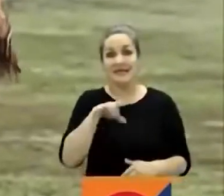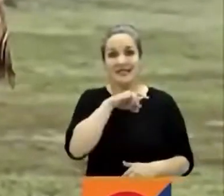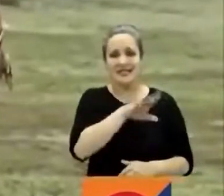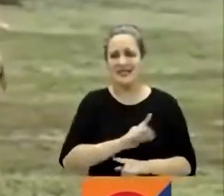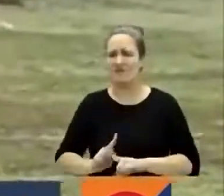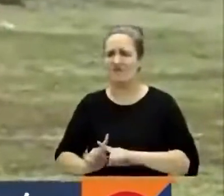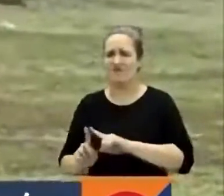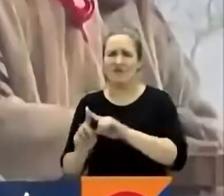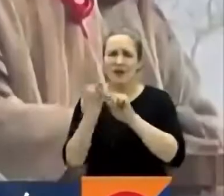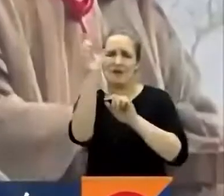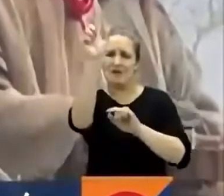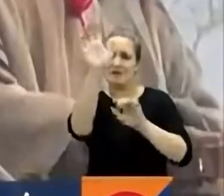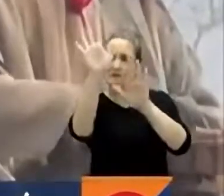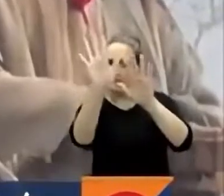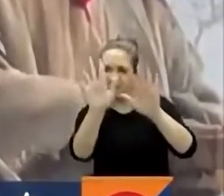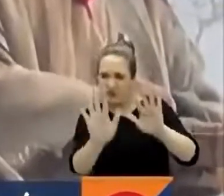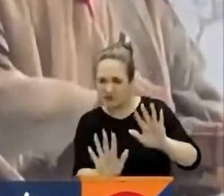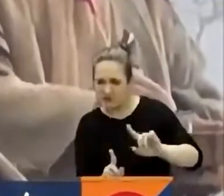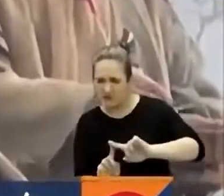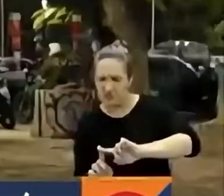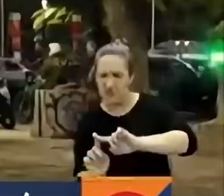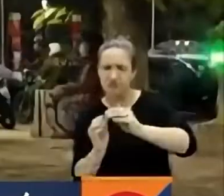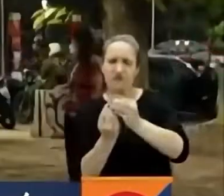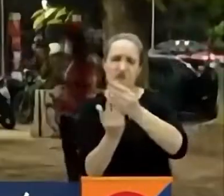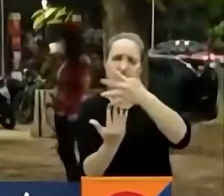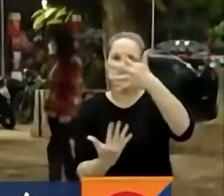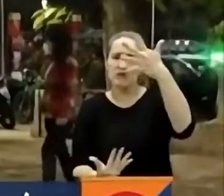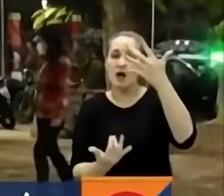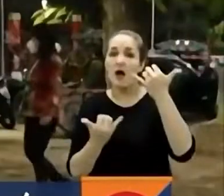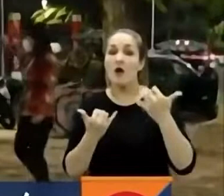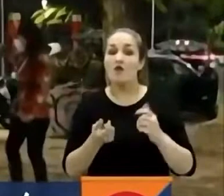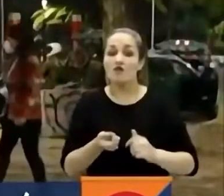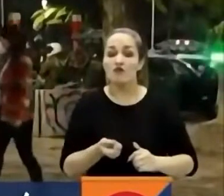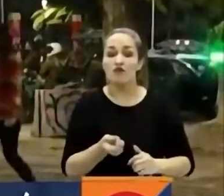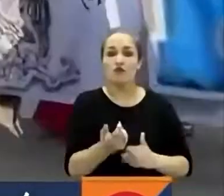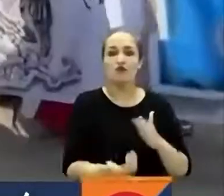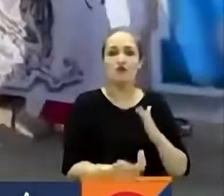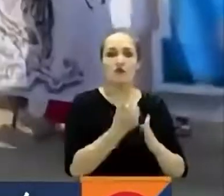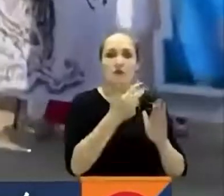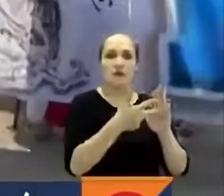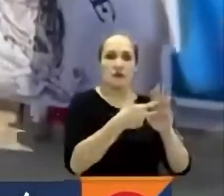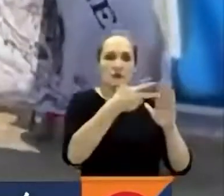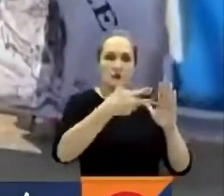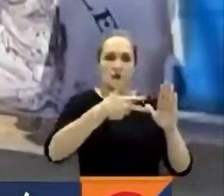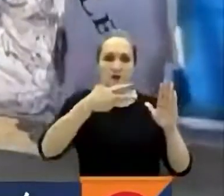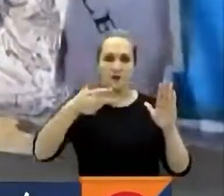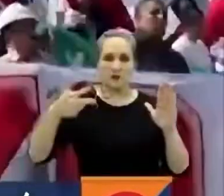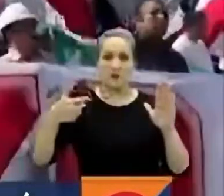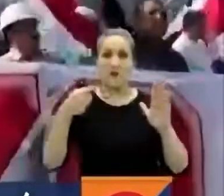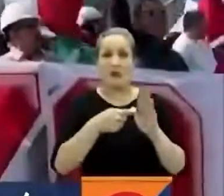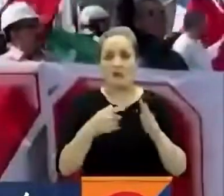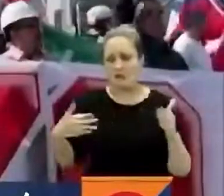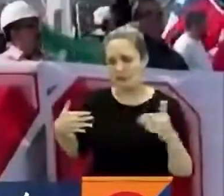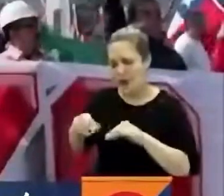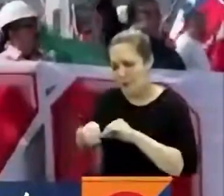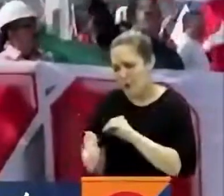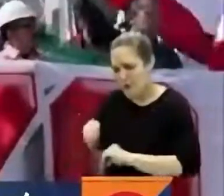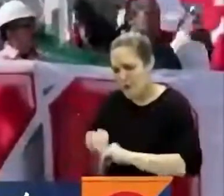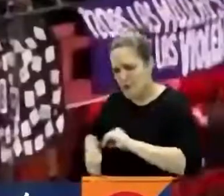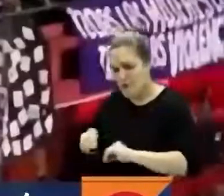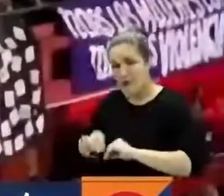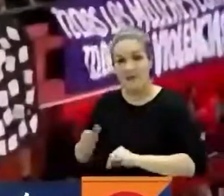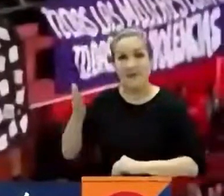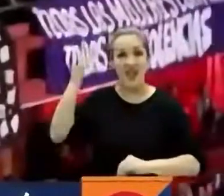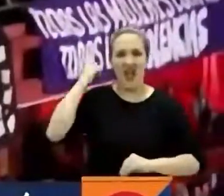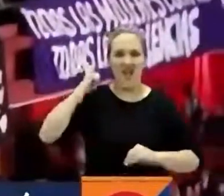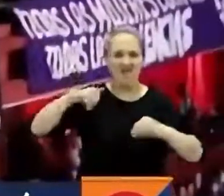que es Chile está a pocas horas de definirse a través de una nueva constitución. Una hilada durante meses, nacida como promesa de